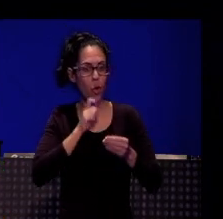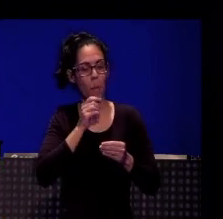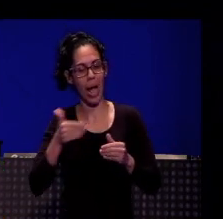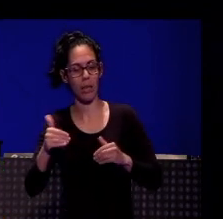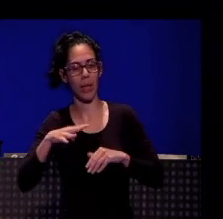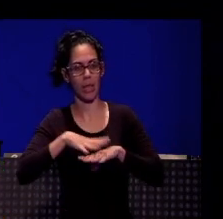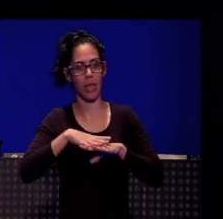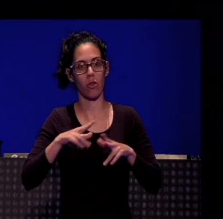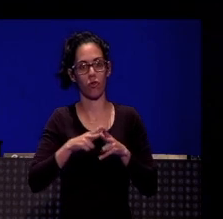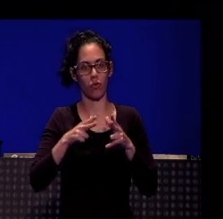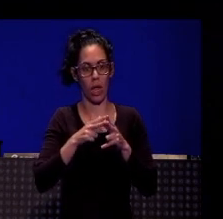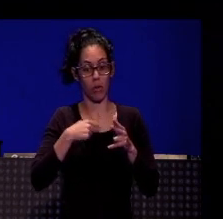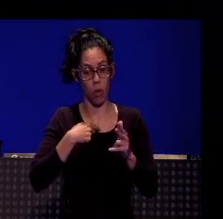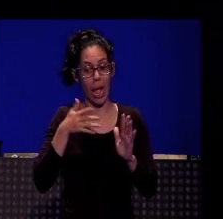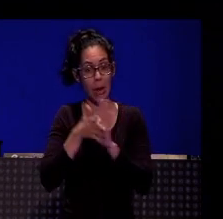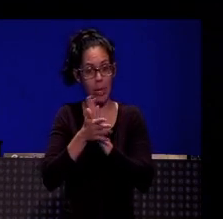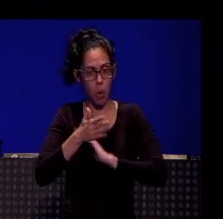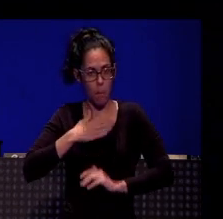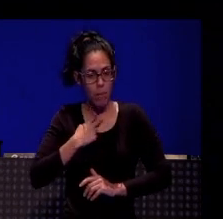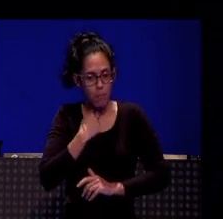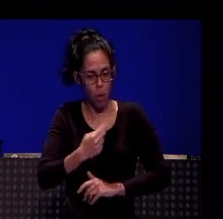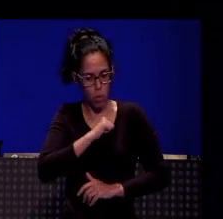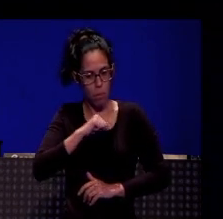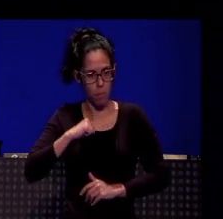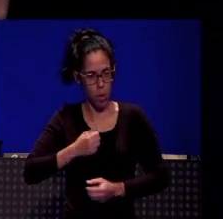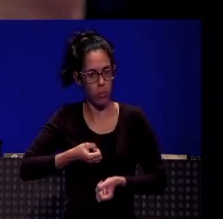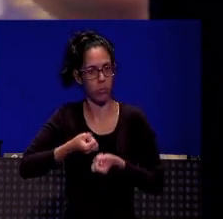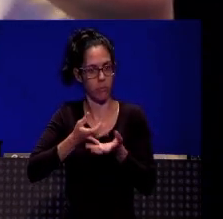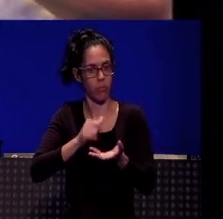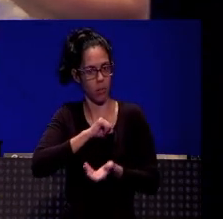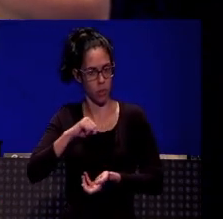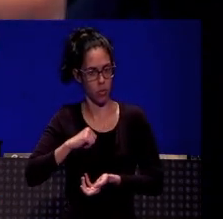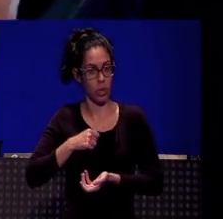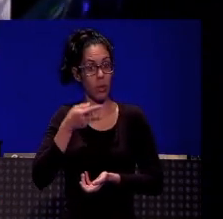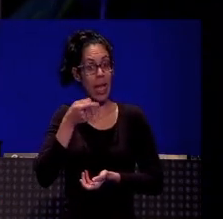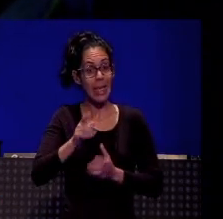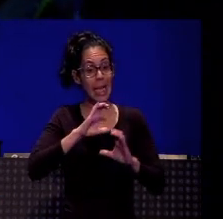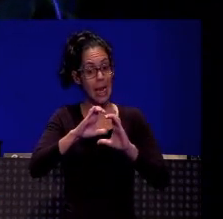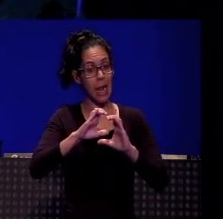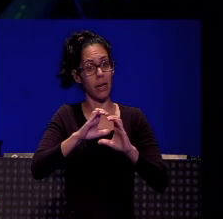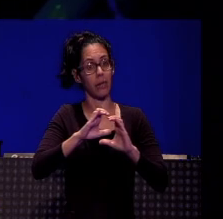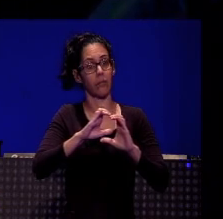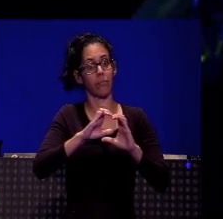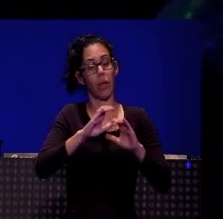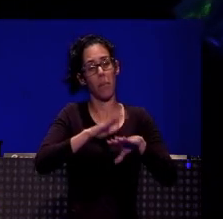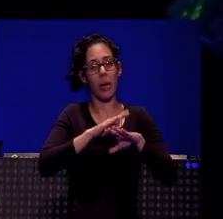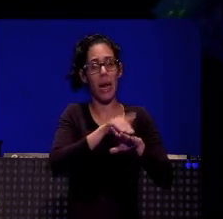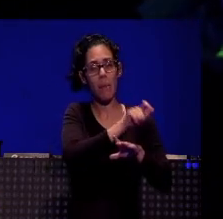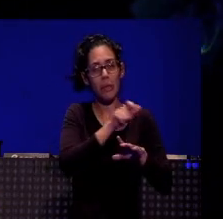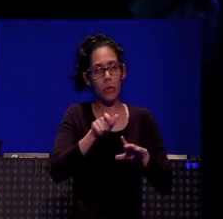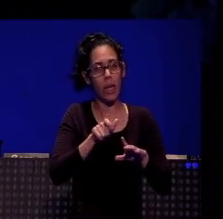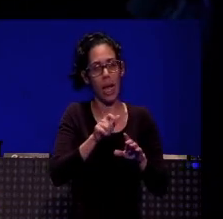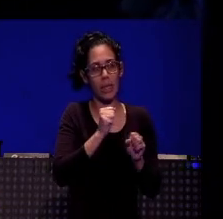y lo explico de mi propia voz y ese nuevo canal de comunicación para la gente que trabajamos que necesitamos